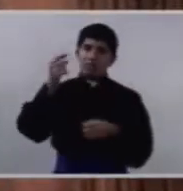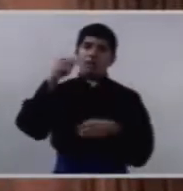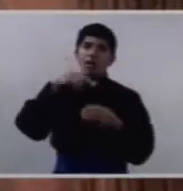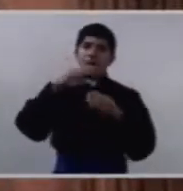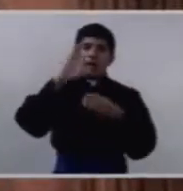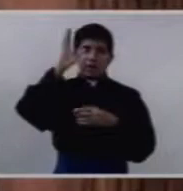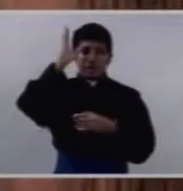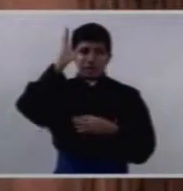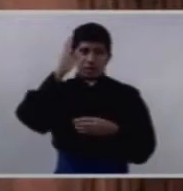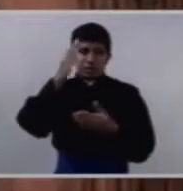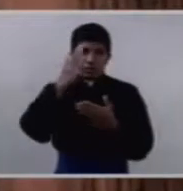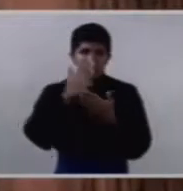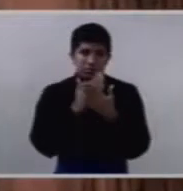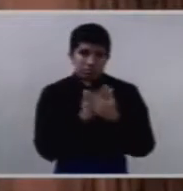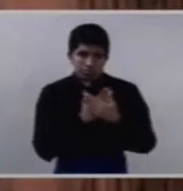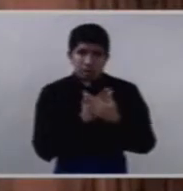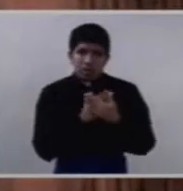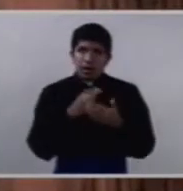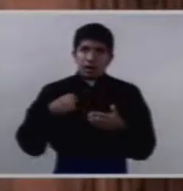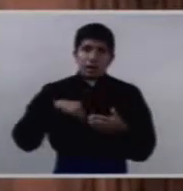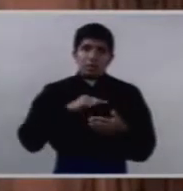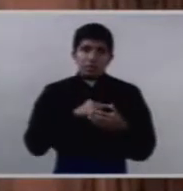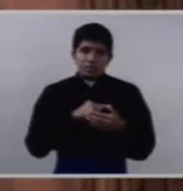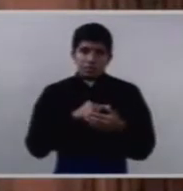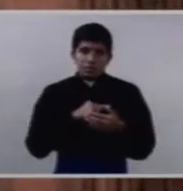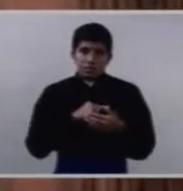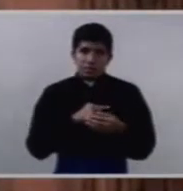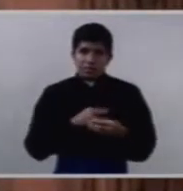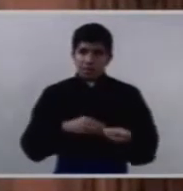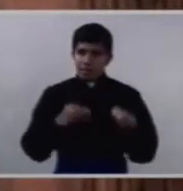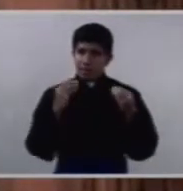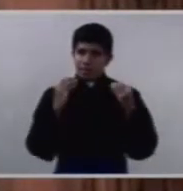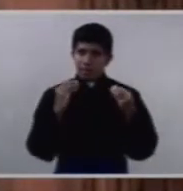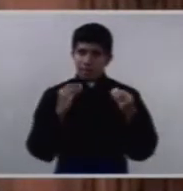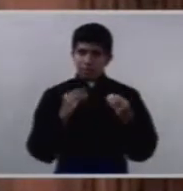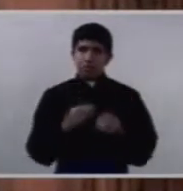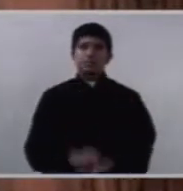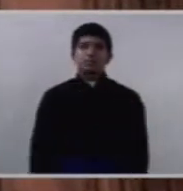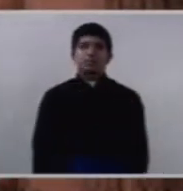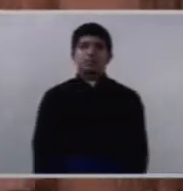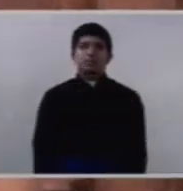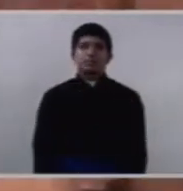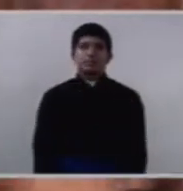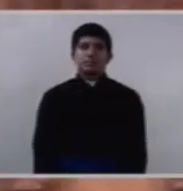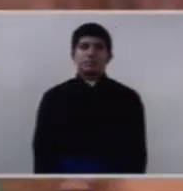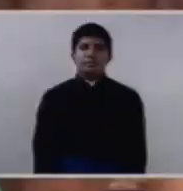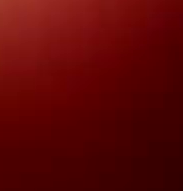nos ha amado hasta el extremo. Se ponen de pie.